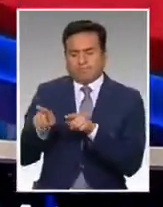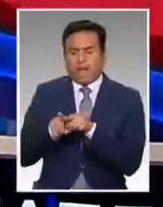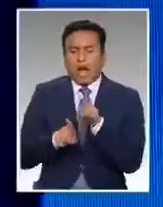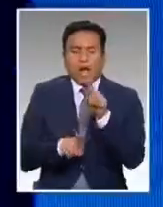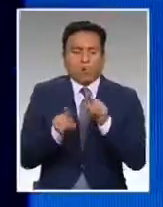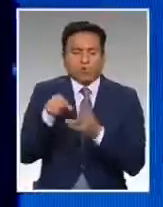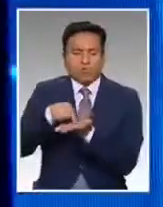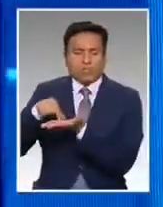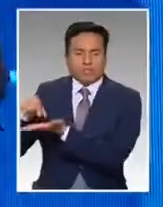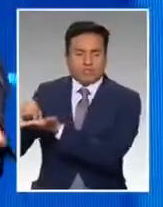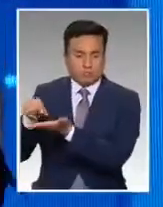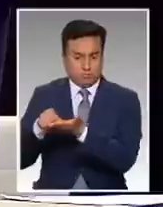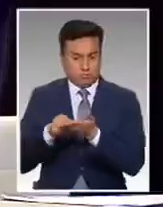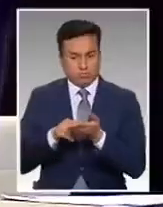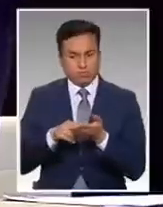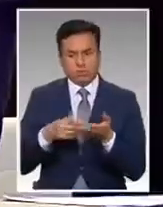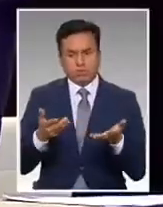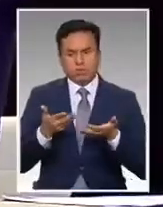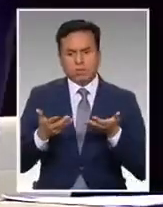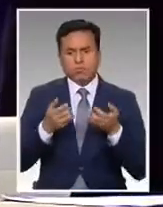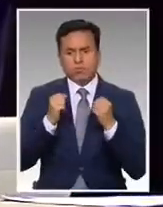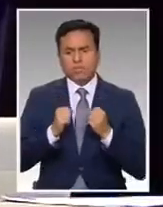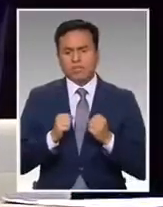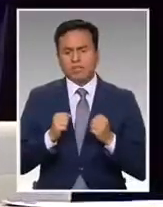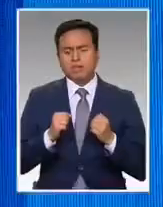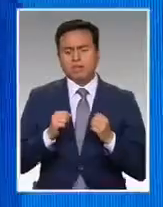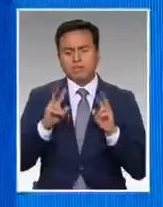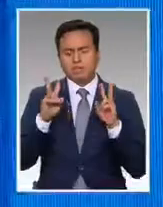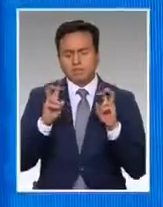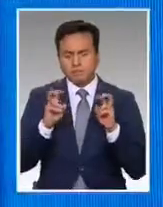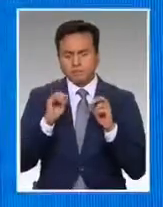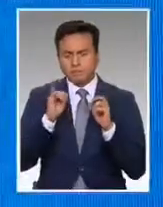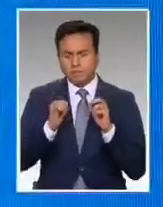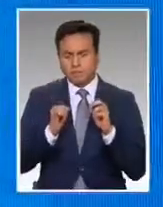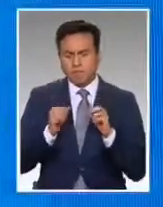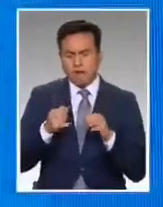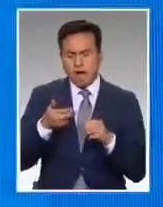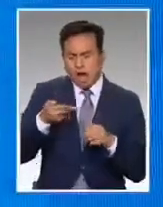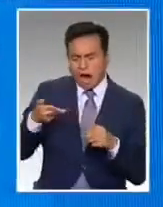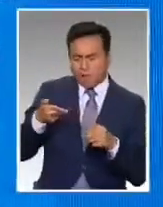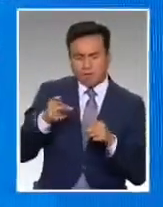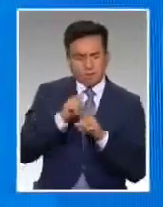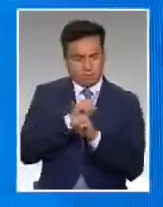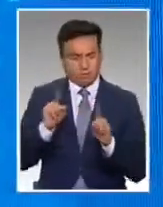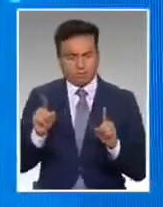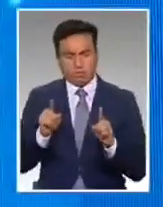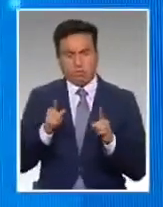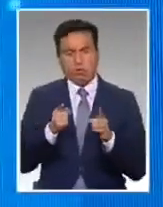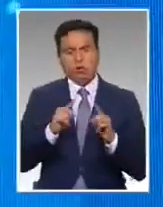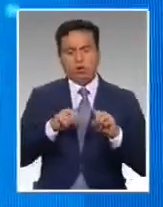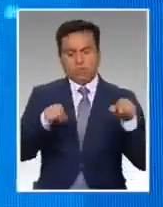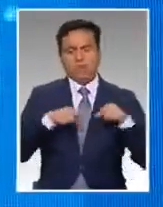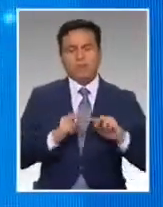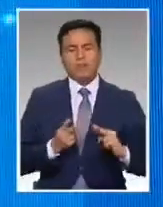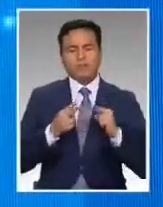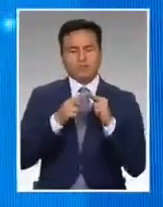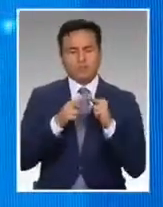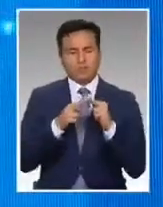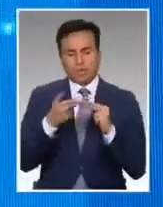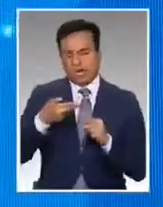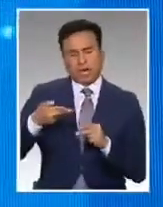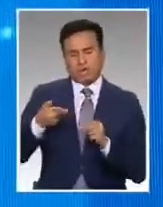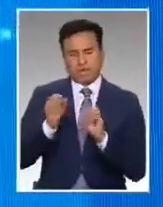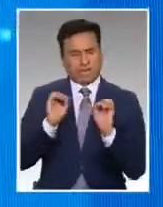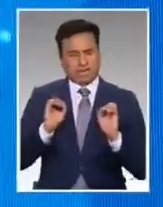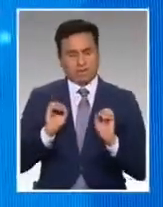recintos y que pasan personas podrían hacer justamente sin manejo de armas y exactamente la oficina de reconstrucción donde no se manejan